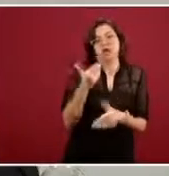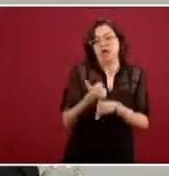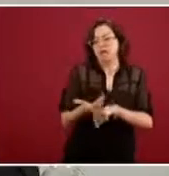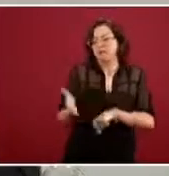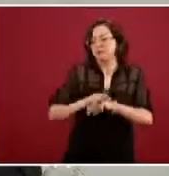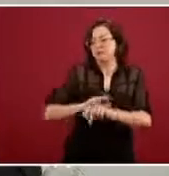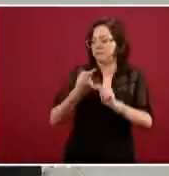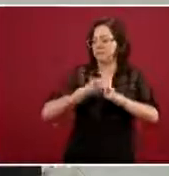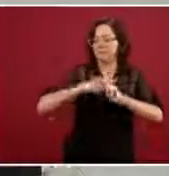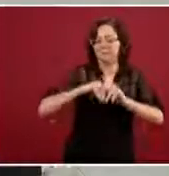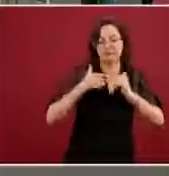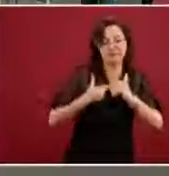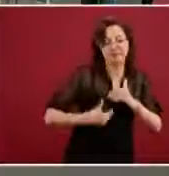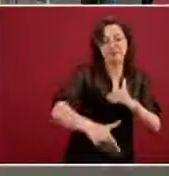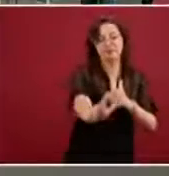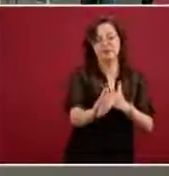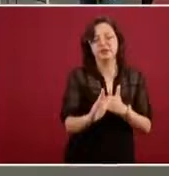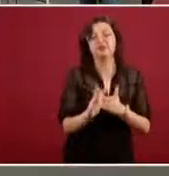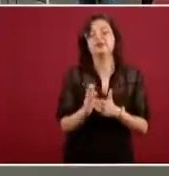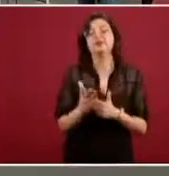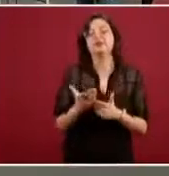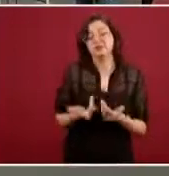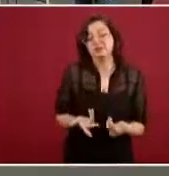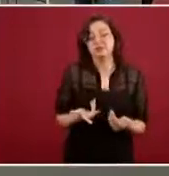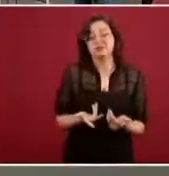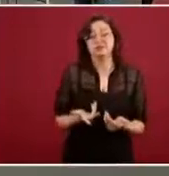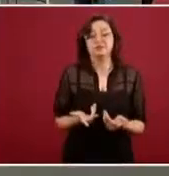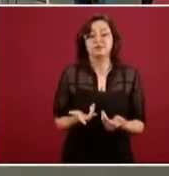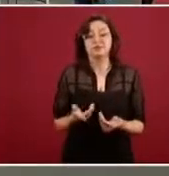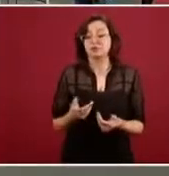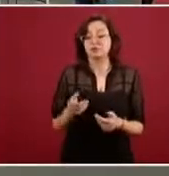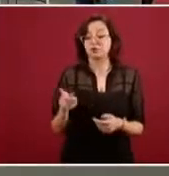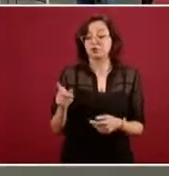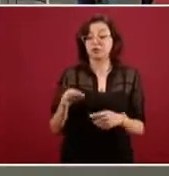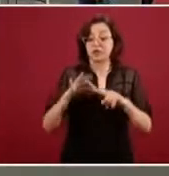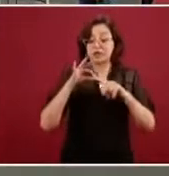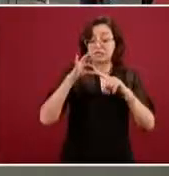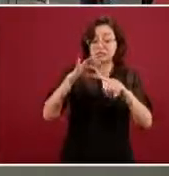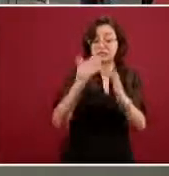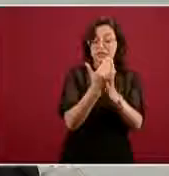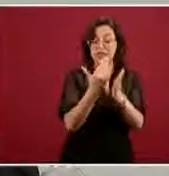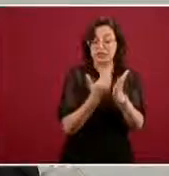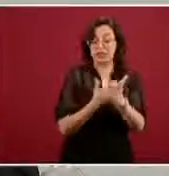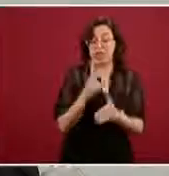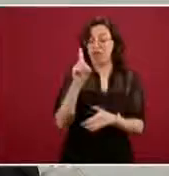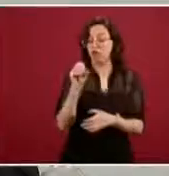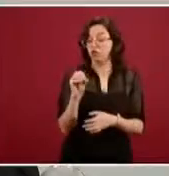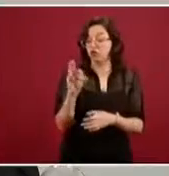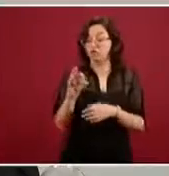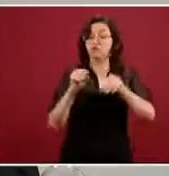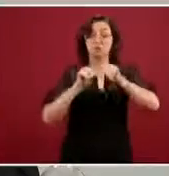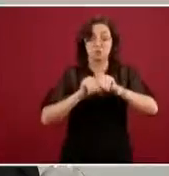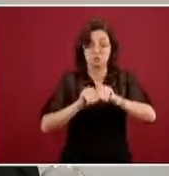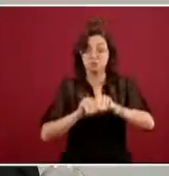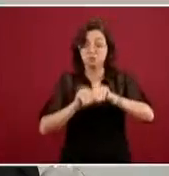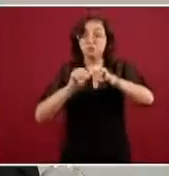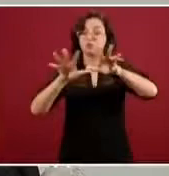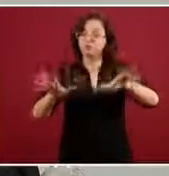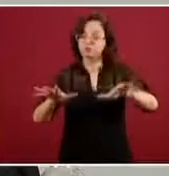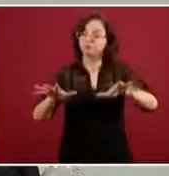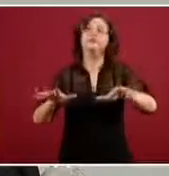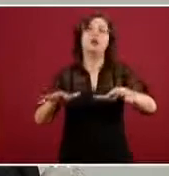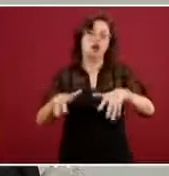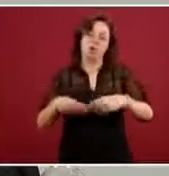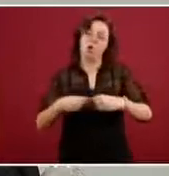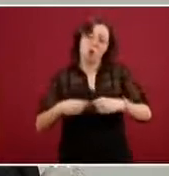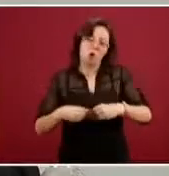administración. Entonces, una vez que se publique el Diario Oficial de la Federación, se va a socializar, obviamente, y